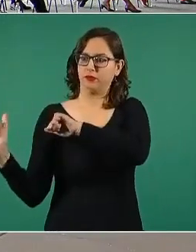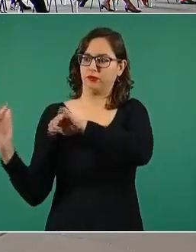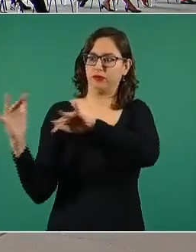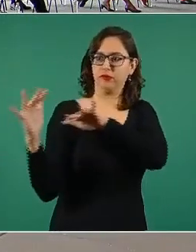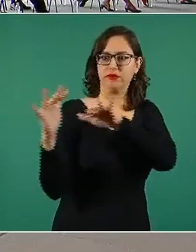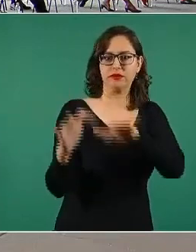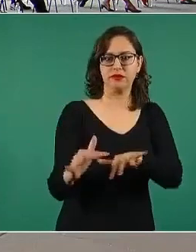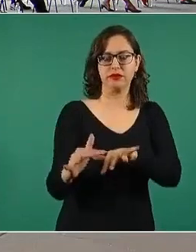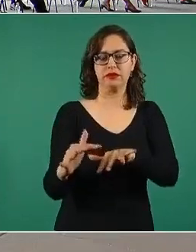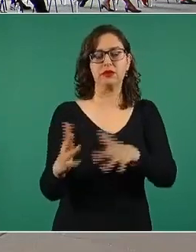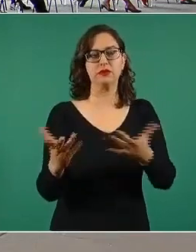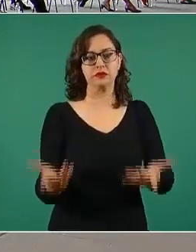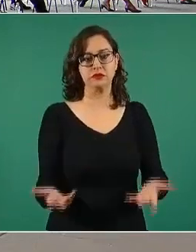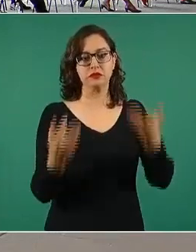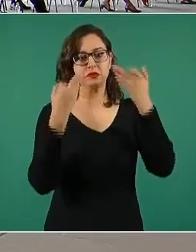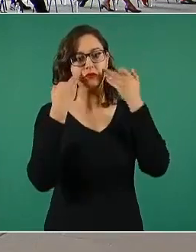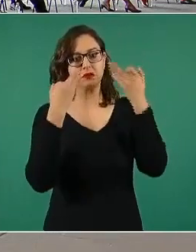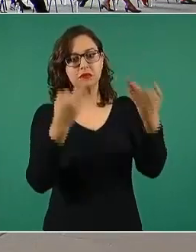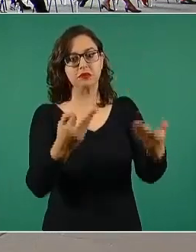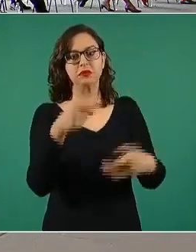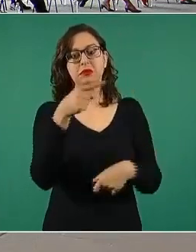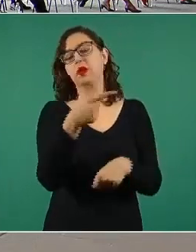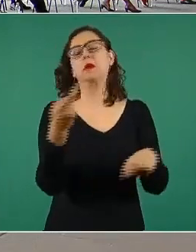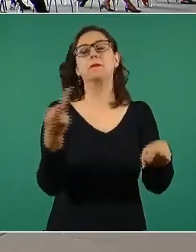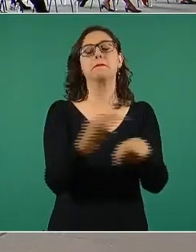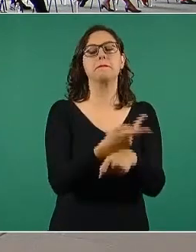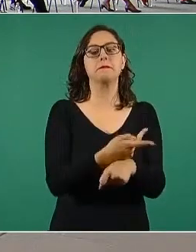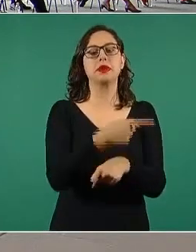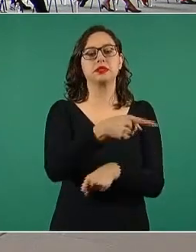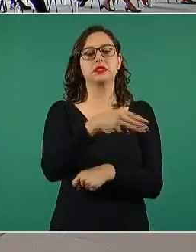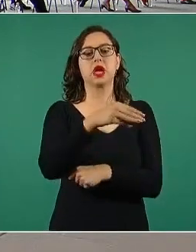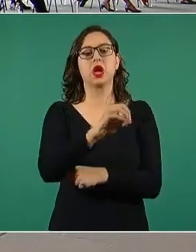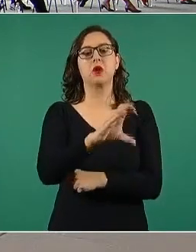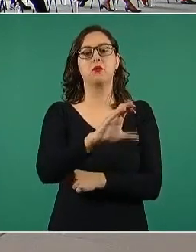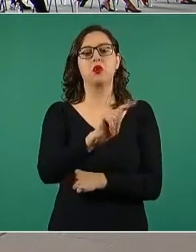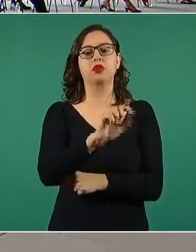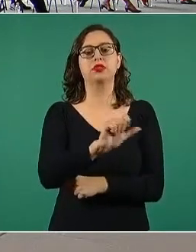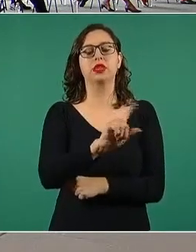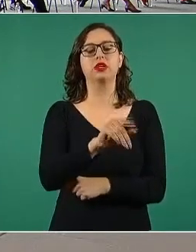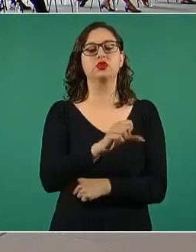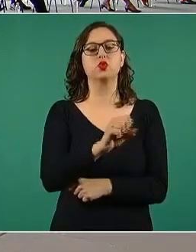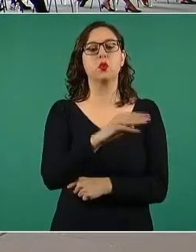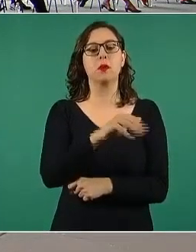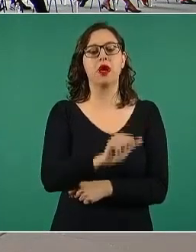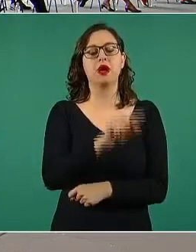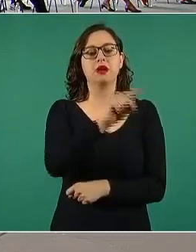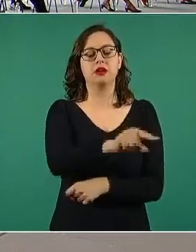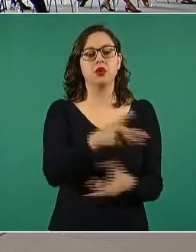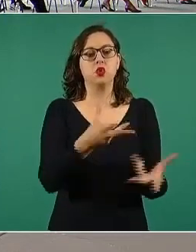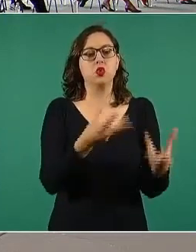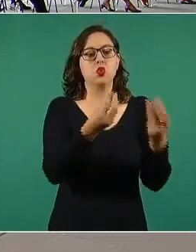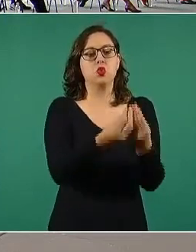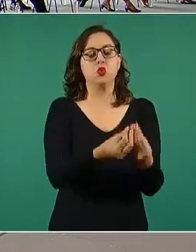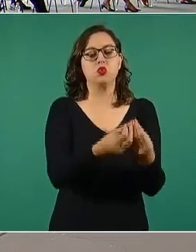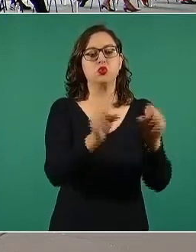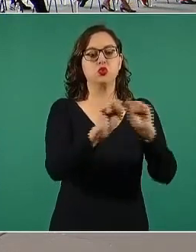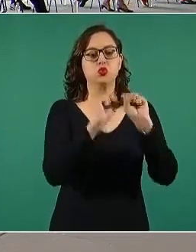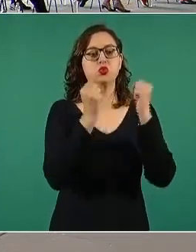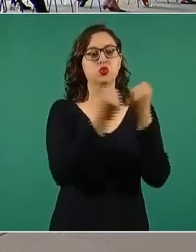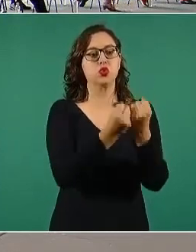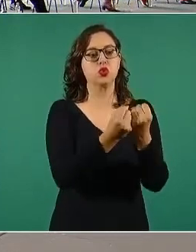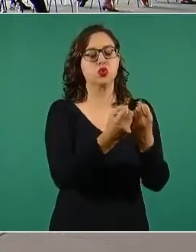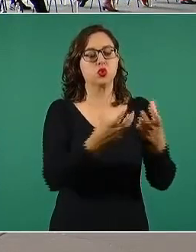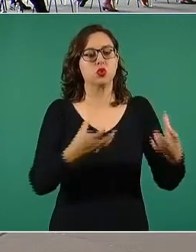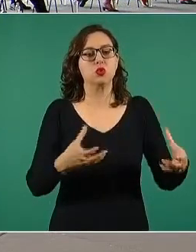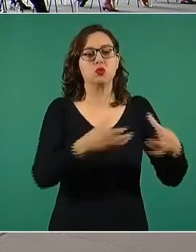poderío de Moctezuma y de sus aliados, de haber existido un